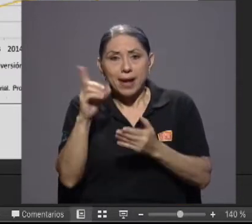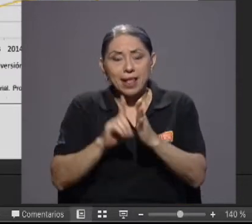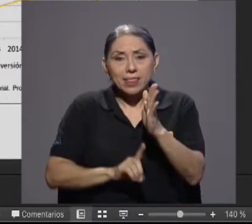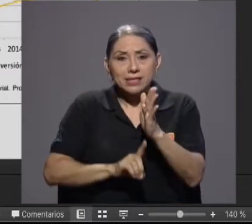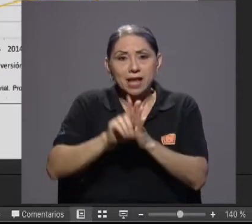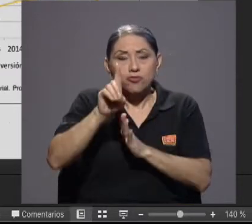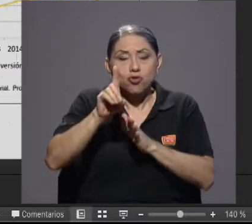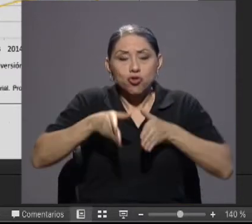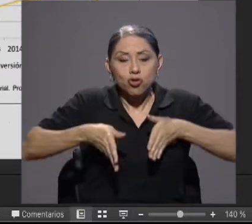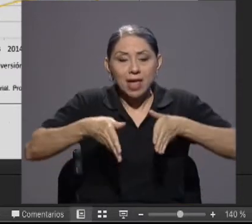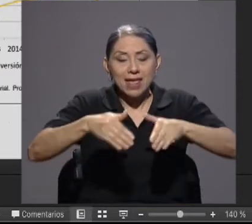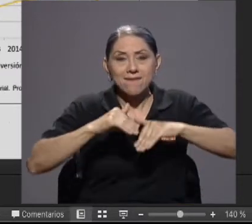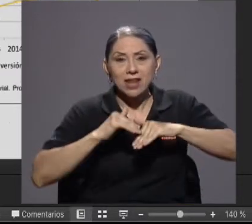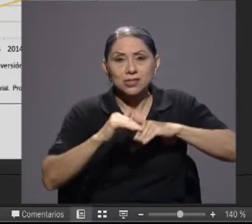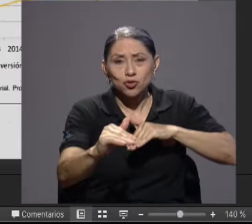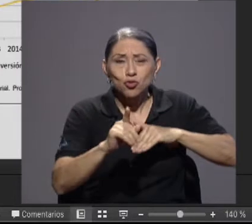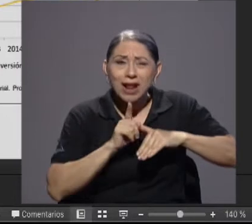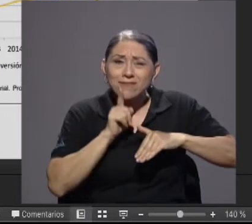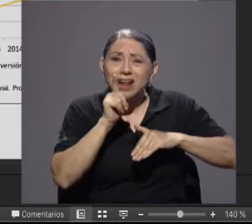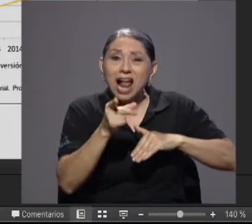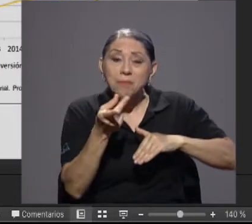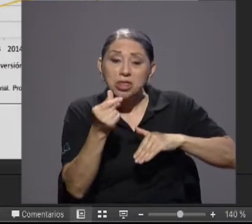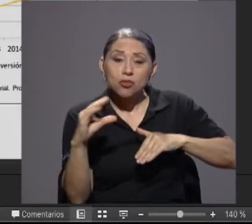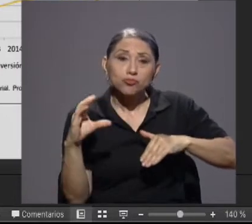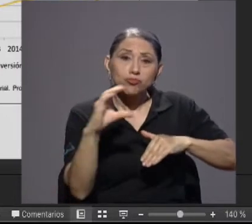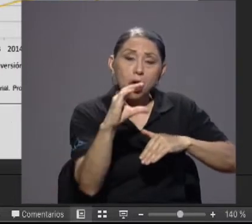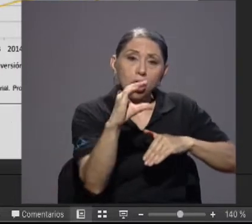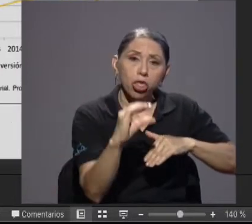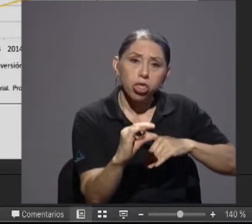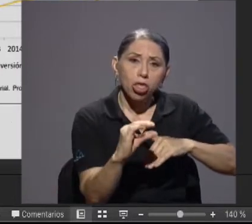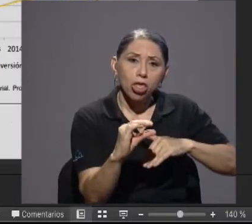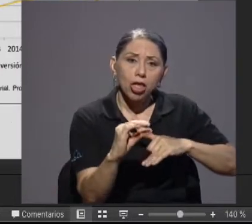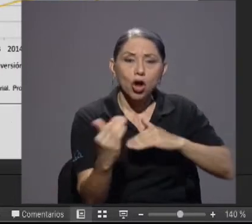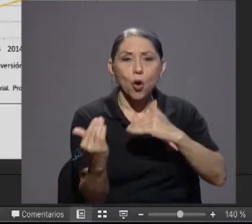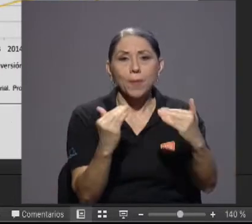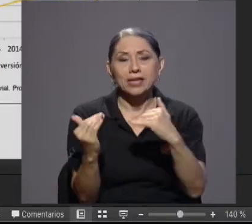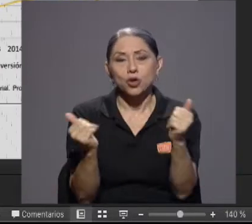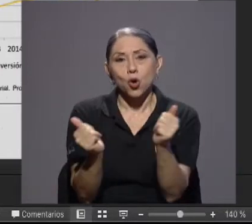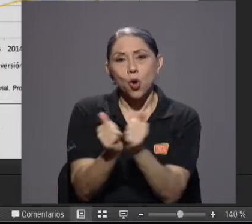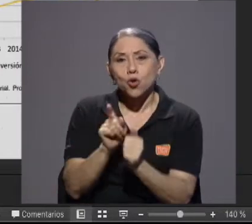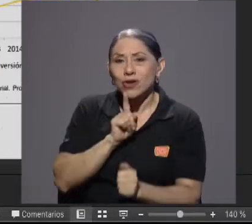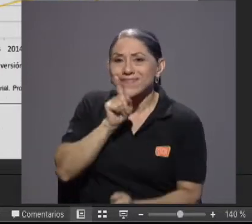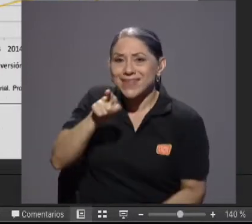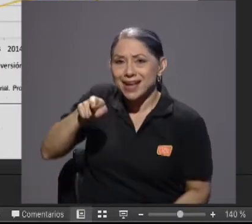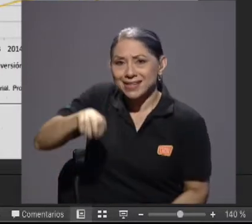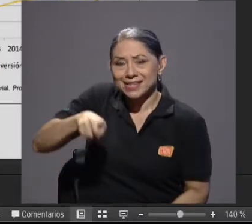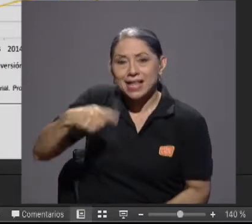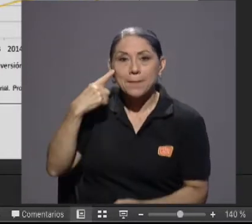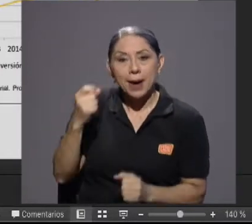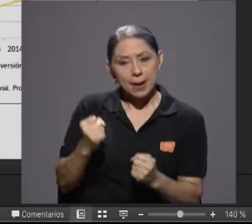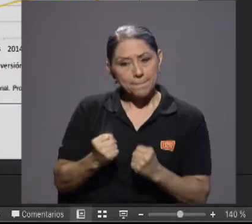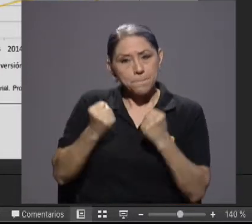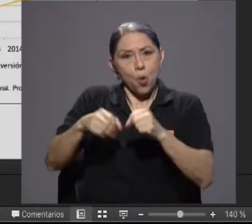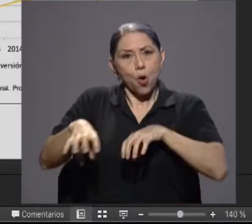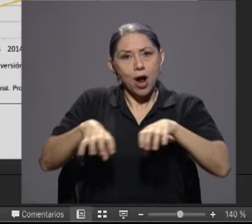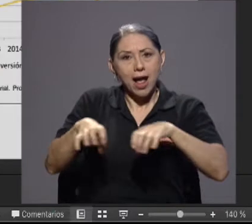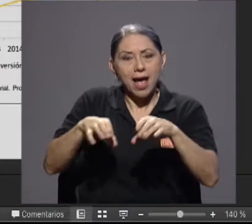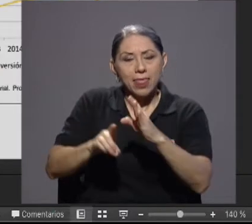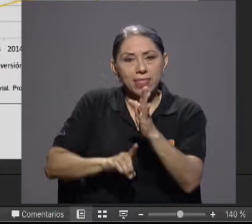de infraestructura son realmente bajos en comparación con lo que se requiere para potenciar el desarrollo